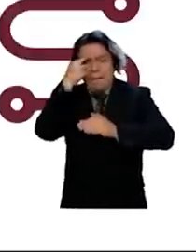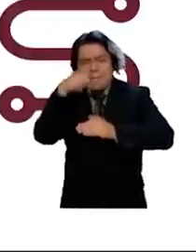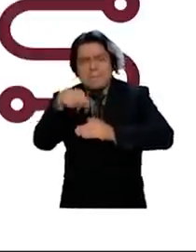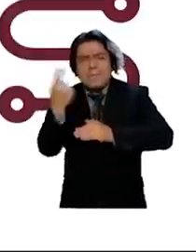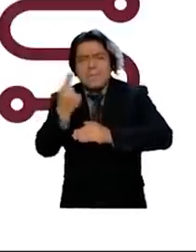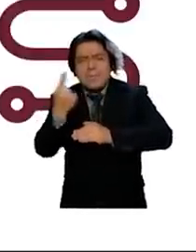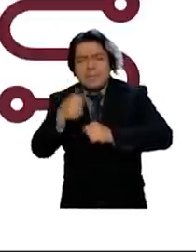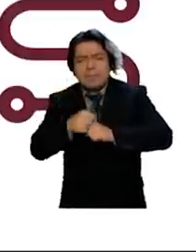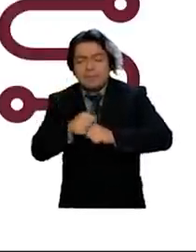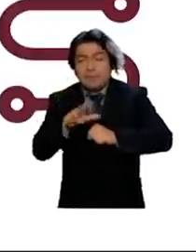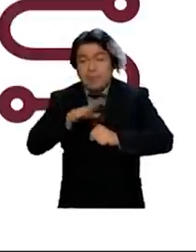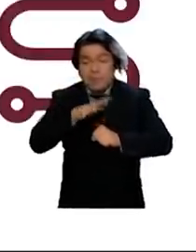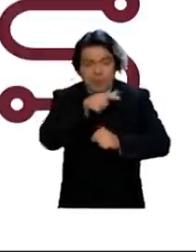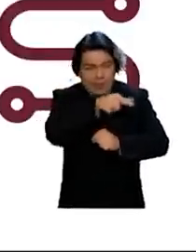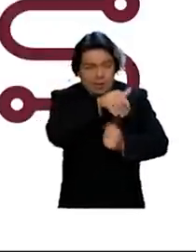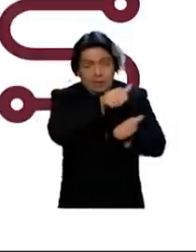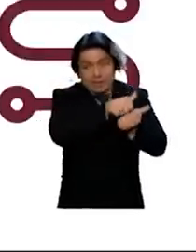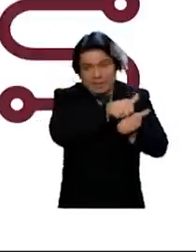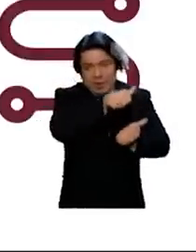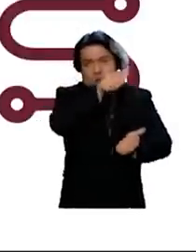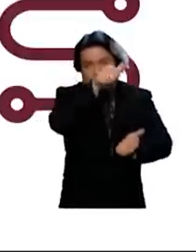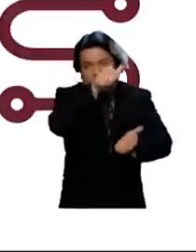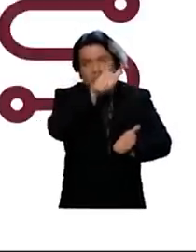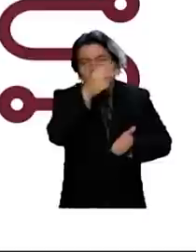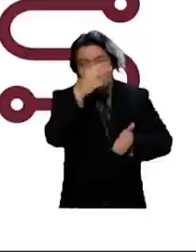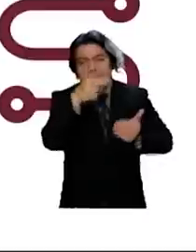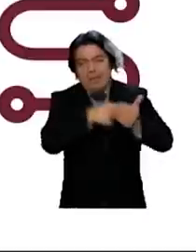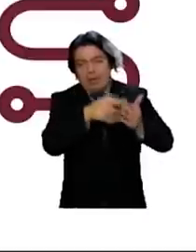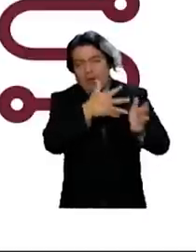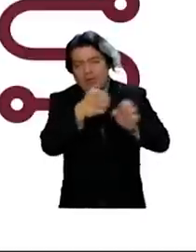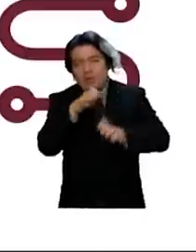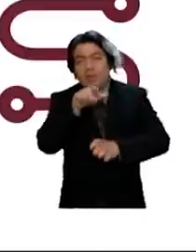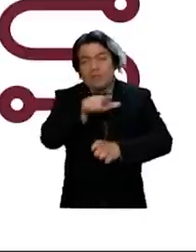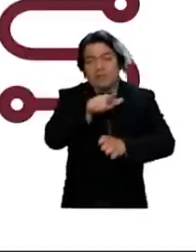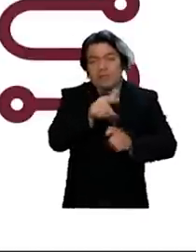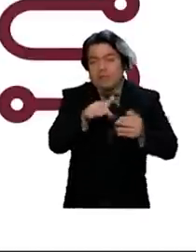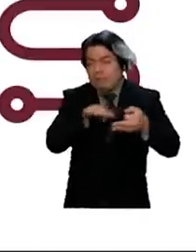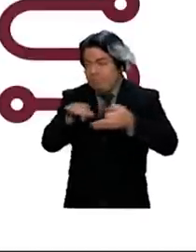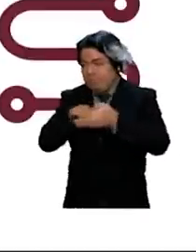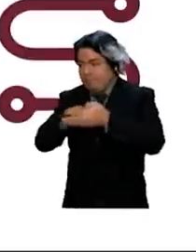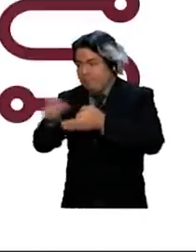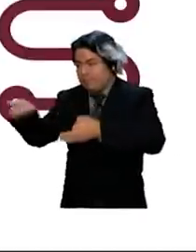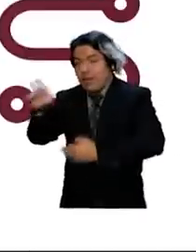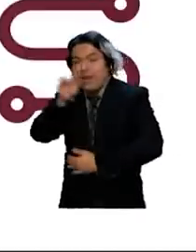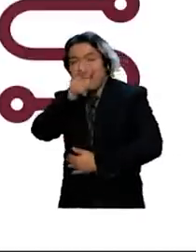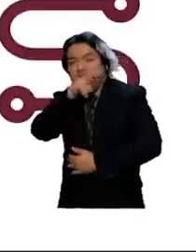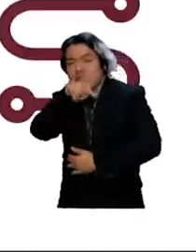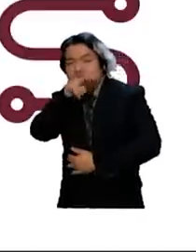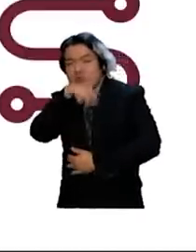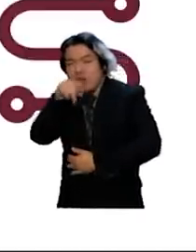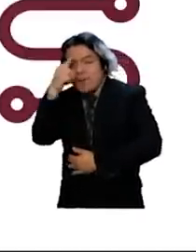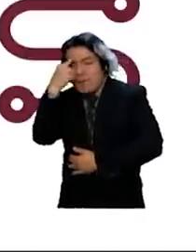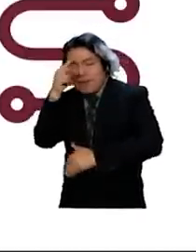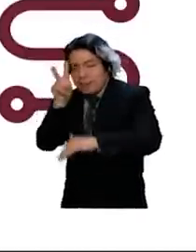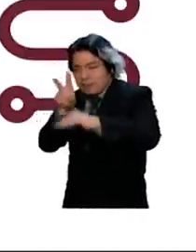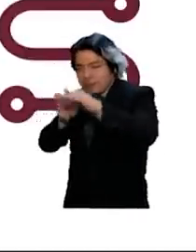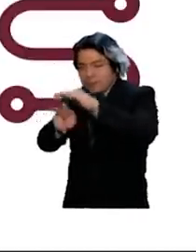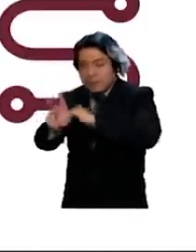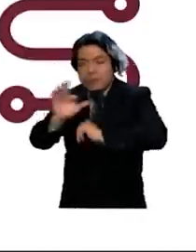conectar desde Constitución del 17 hasta Mixcoac el paso de los trolebuses.